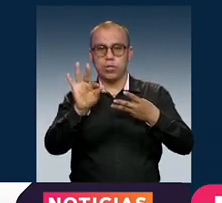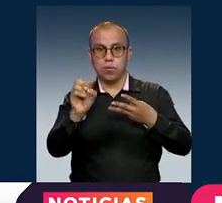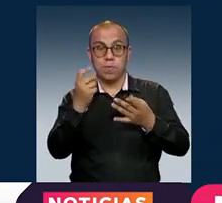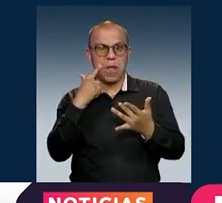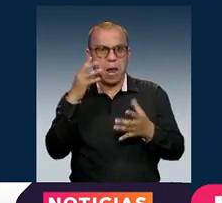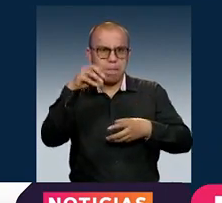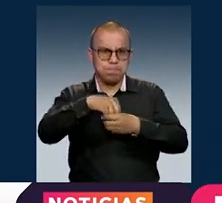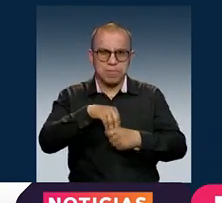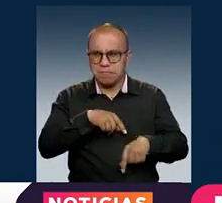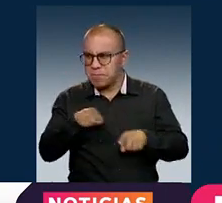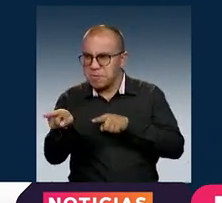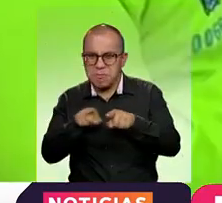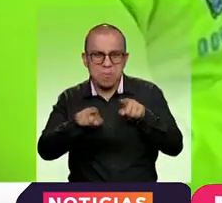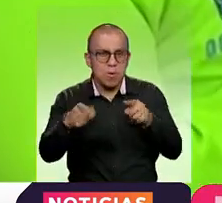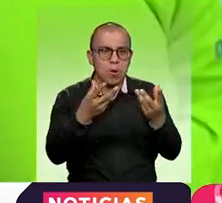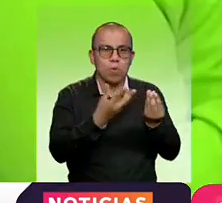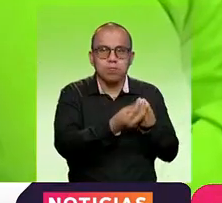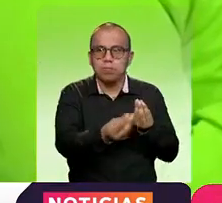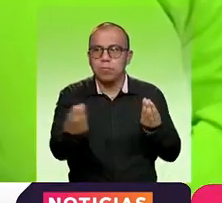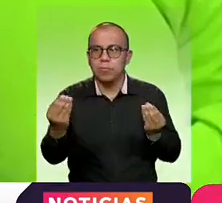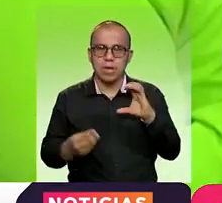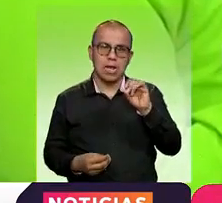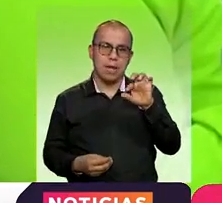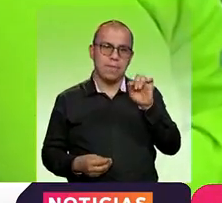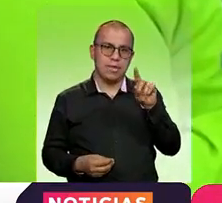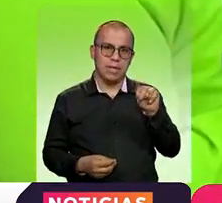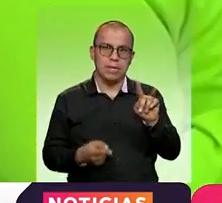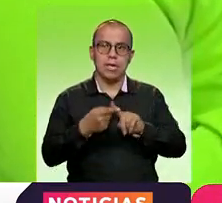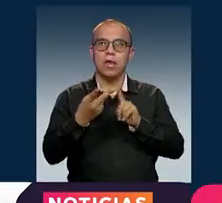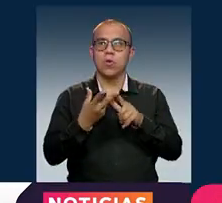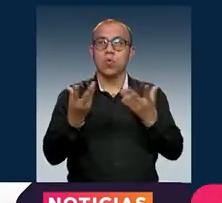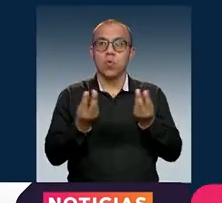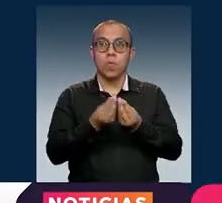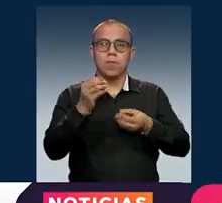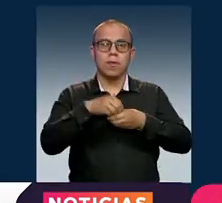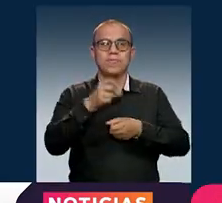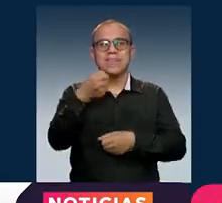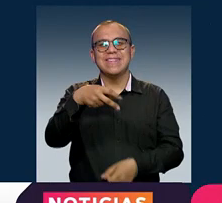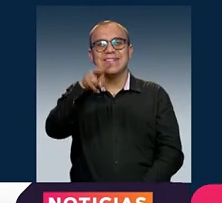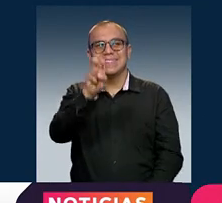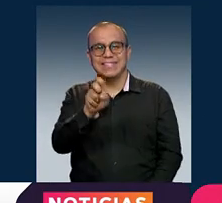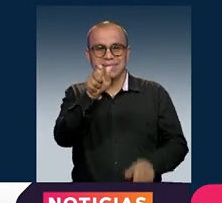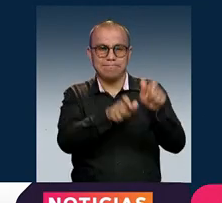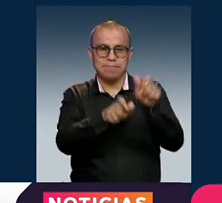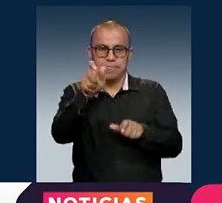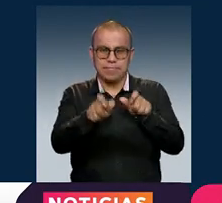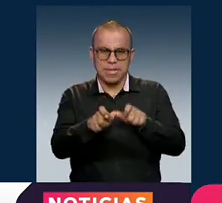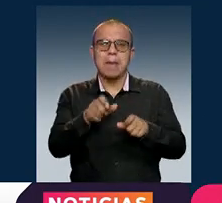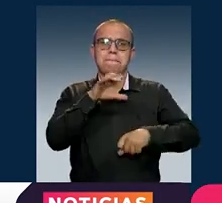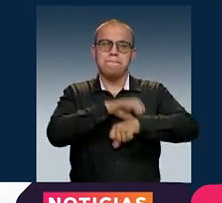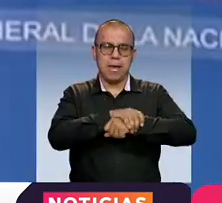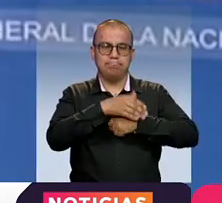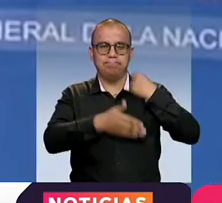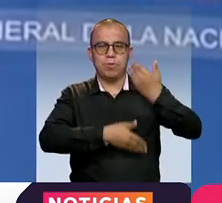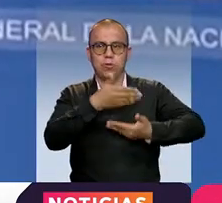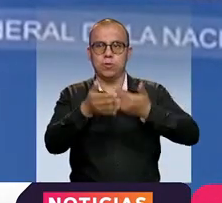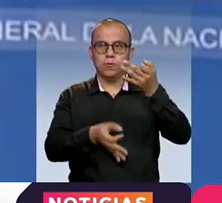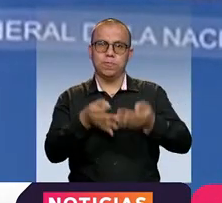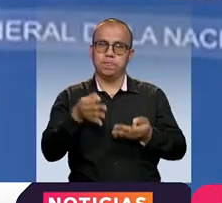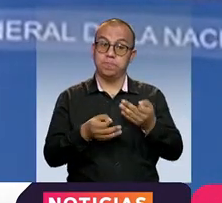donde un par de bandas denominadas como capitalía y candelas o del que hacían parte de 17 personas fueron judicializadas